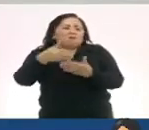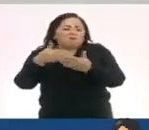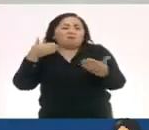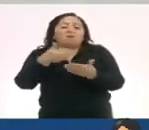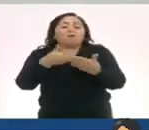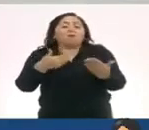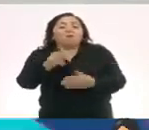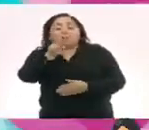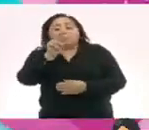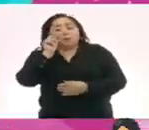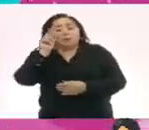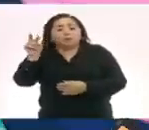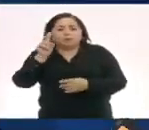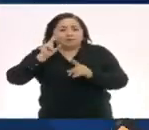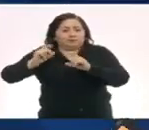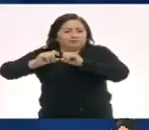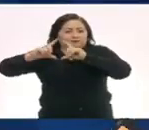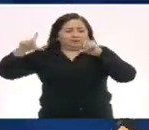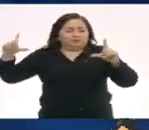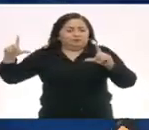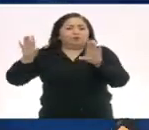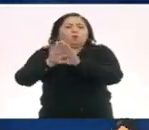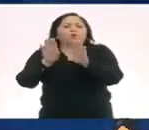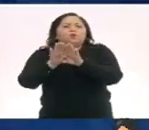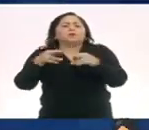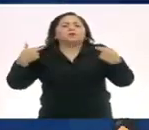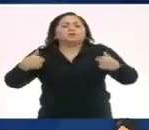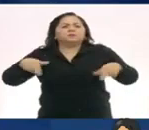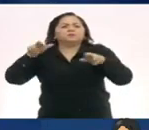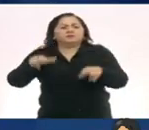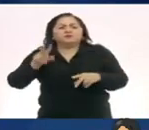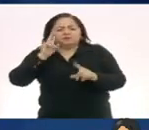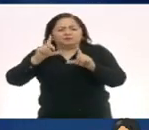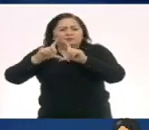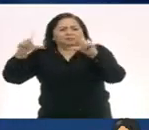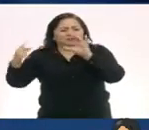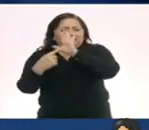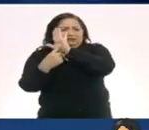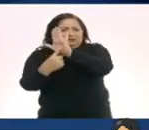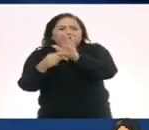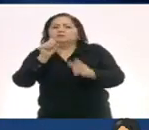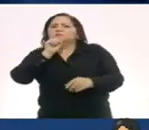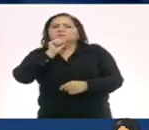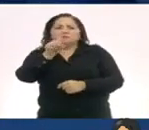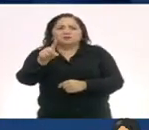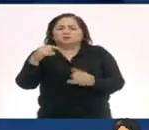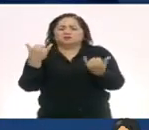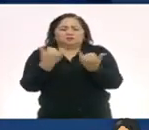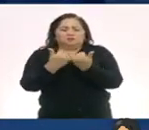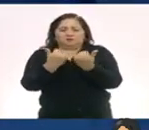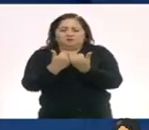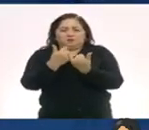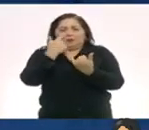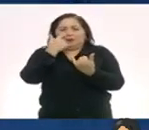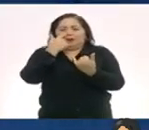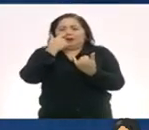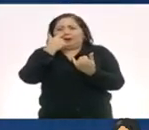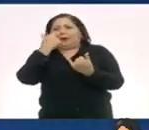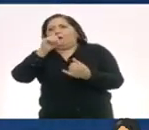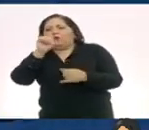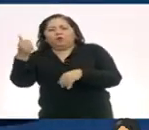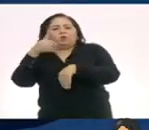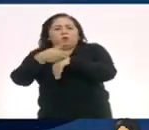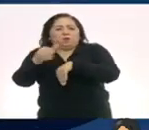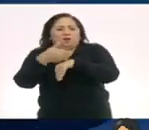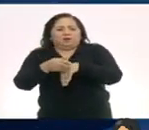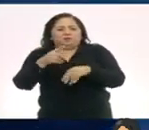Van a ver en la pantalla cómo representan lo mismo. Bueno, con otro número, ¿no?,